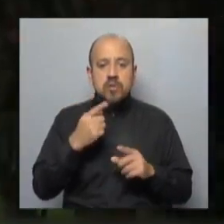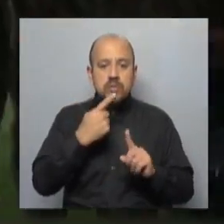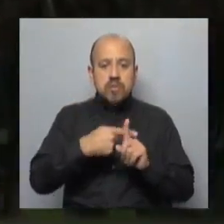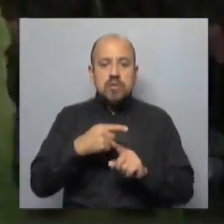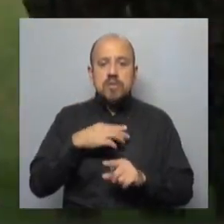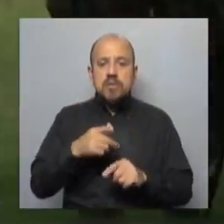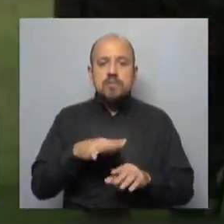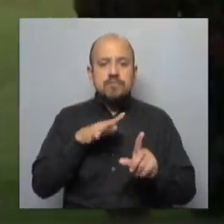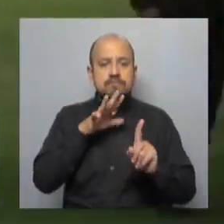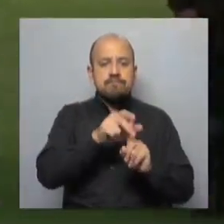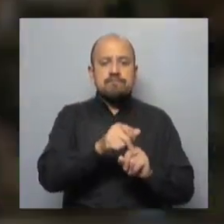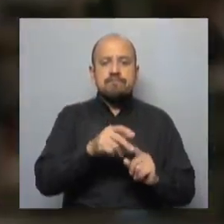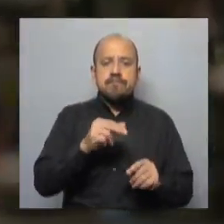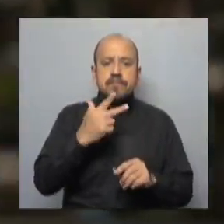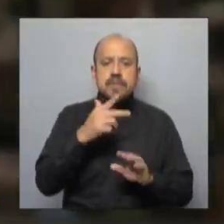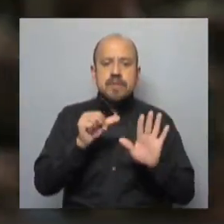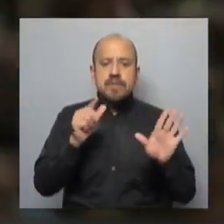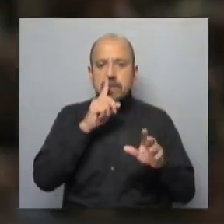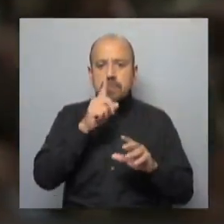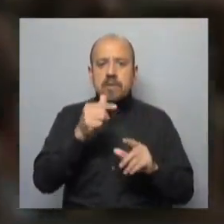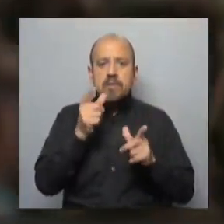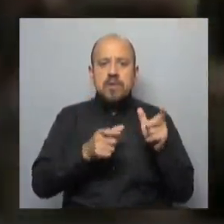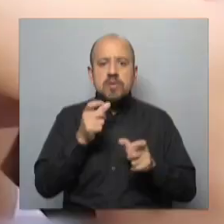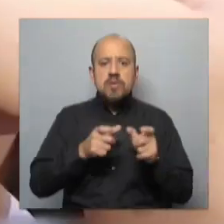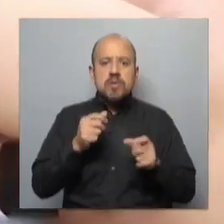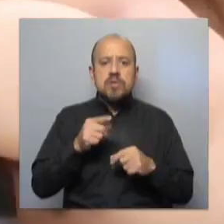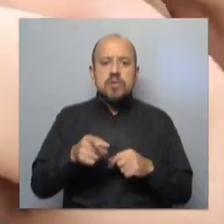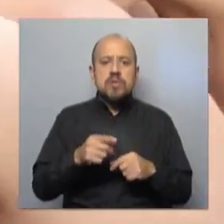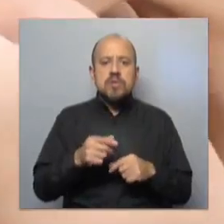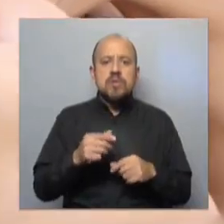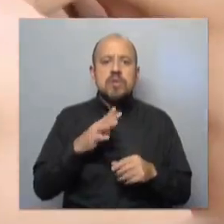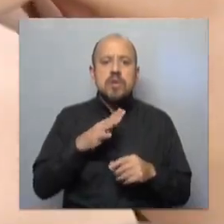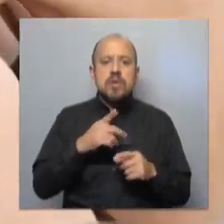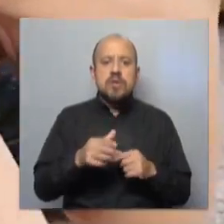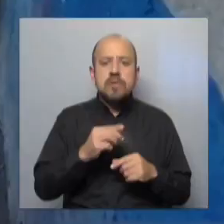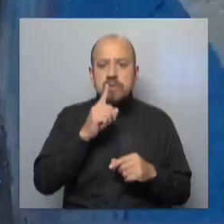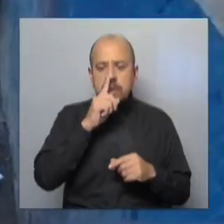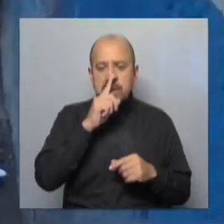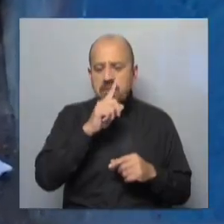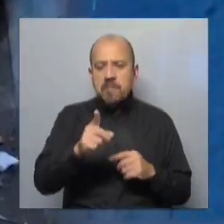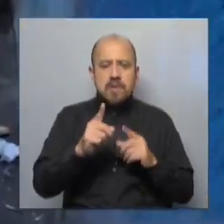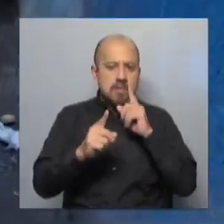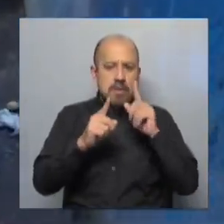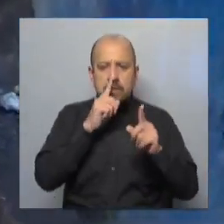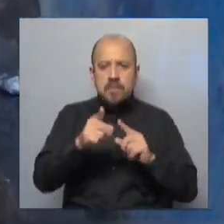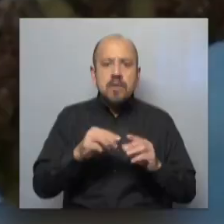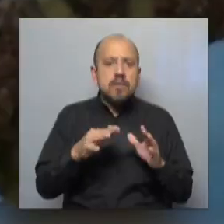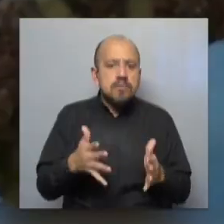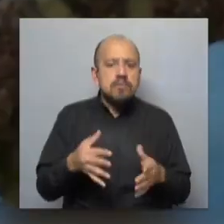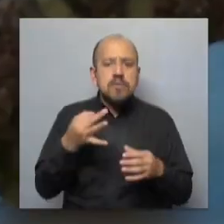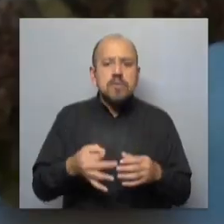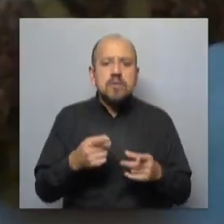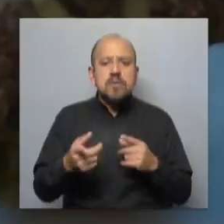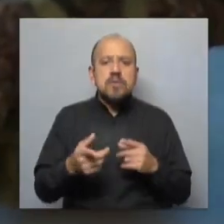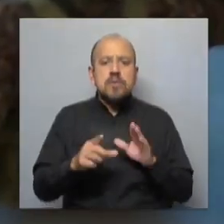fueron apresadas más de 36 mil personas y que amnistía encontró que miles que están siendo detenidas sin que se cumplan requisitos